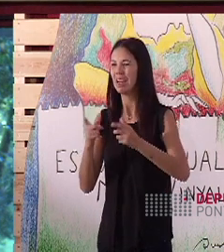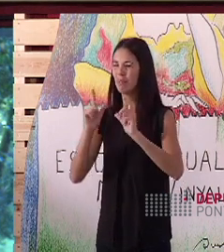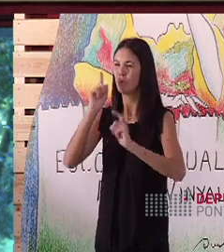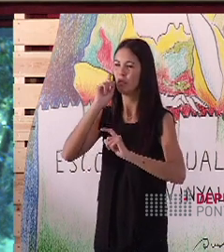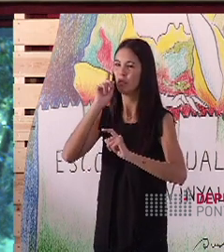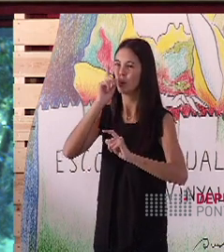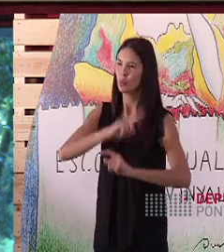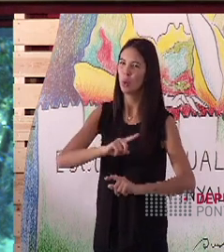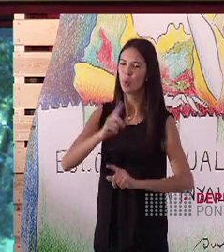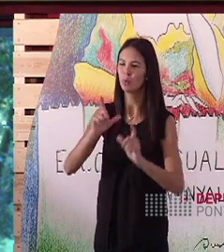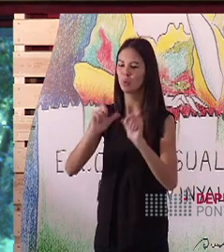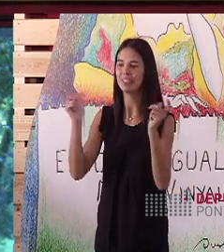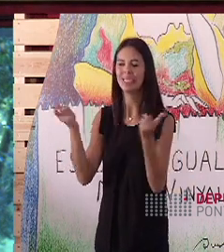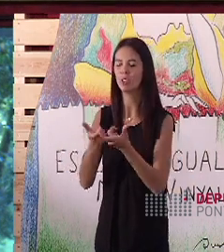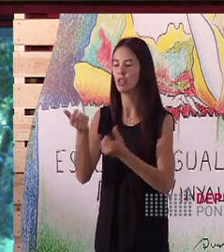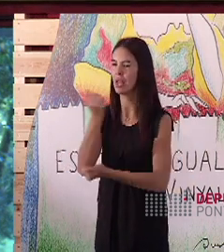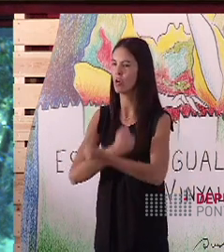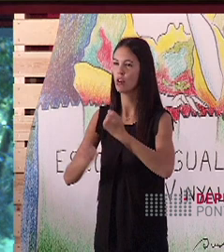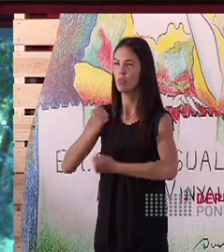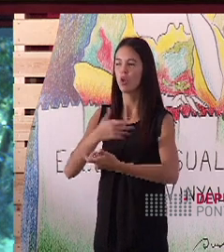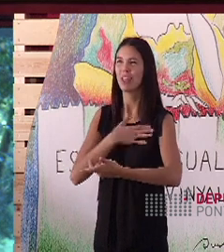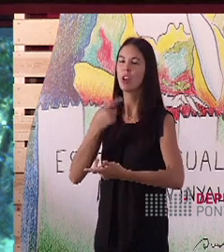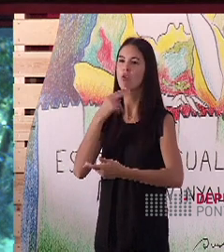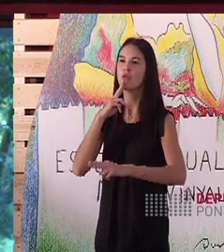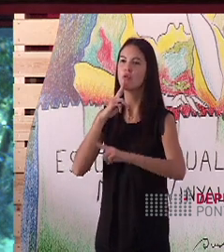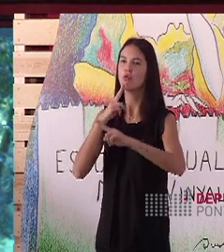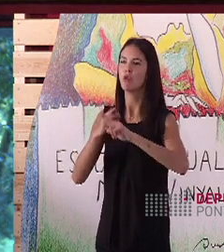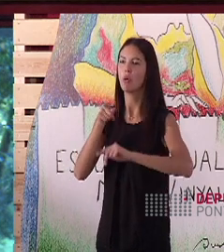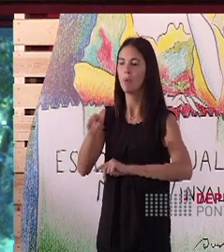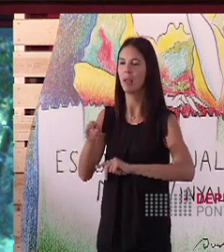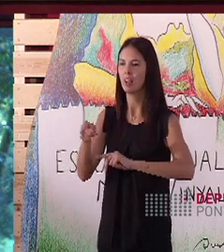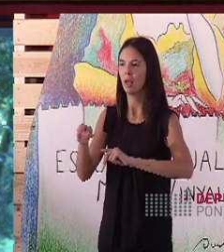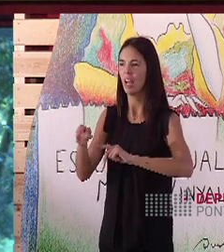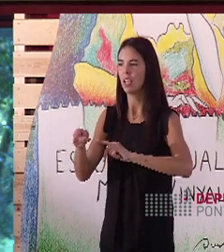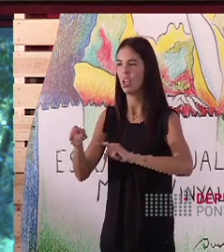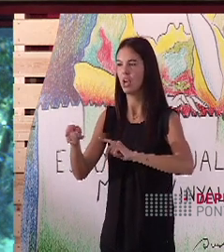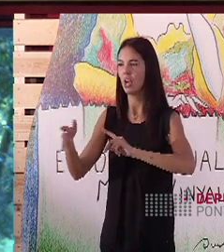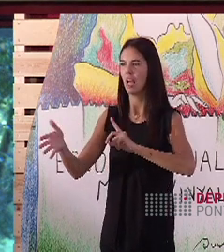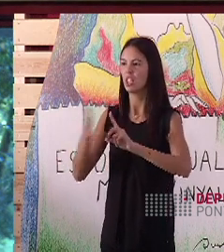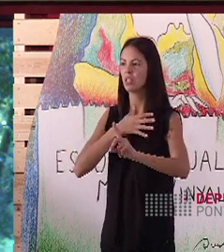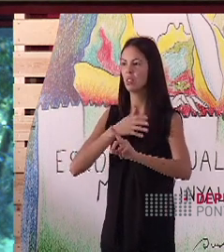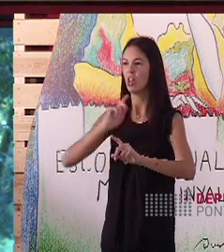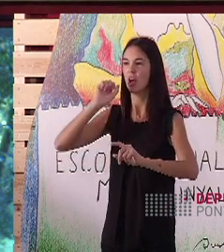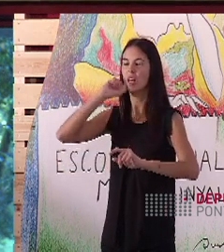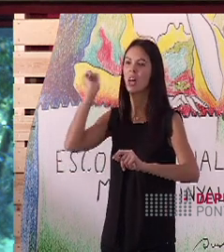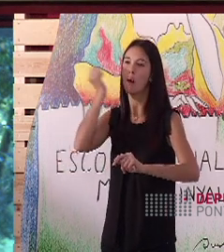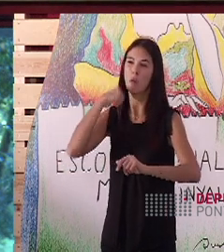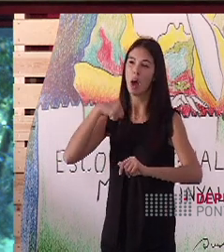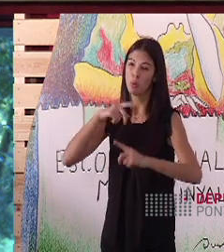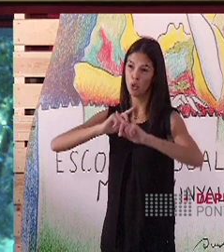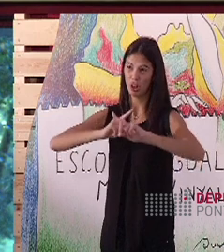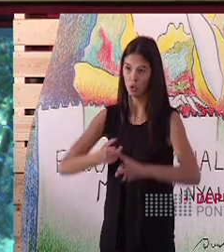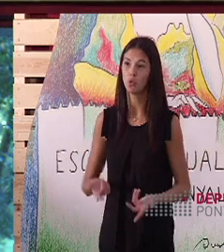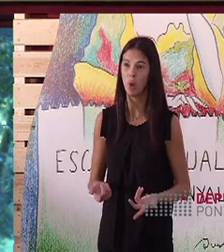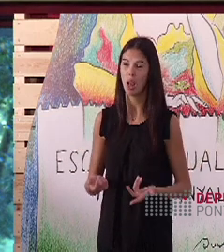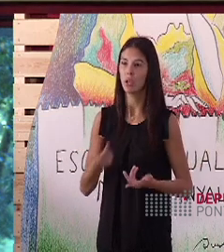corazón de un sector económico que yo quiero denominar explotación sexual. Dice Celia Morós que si